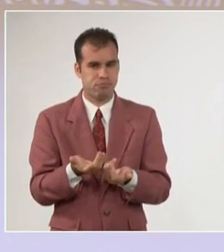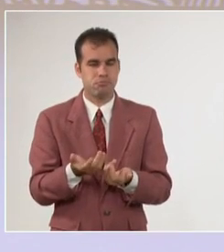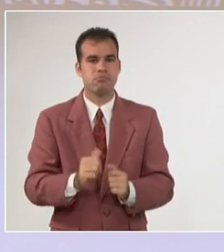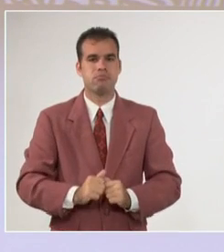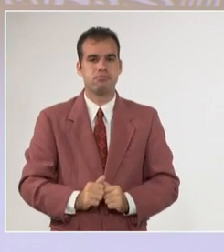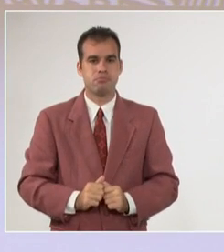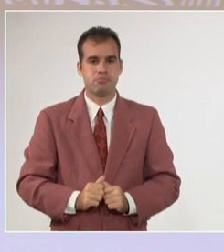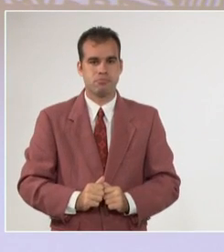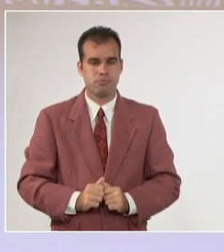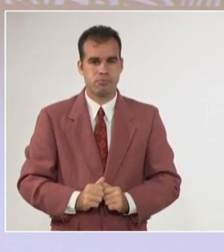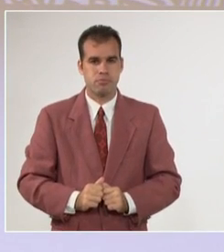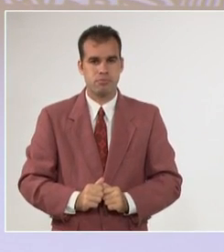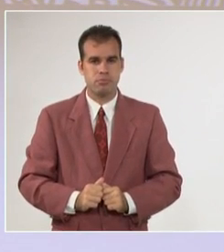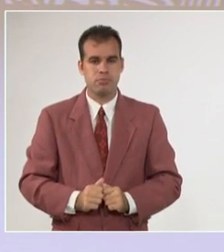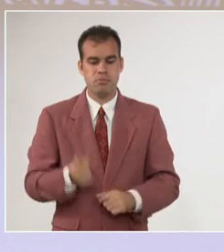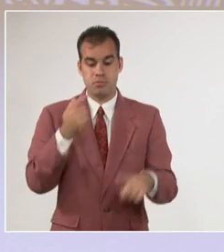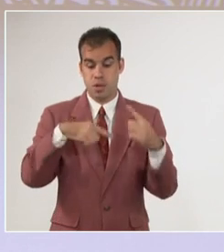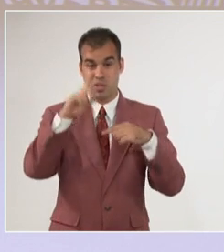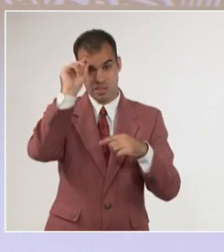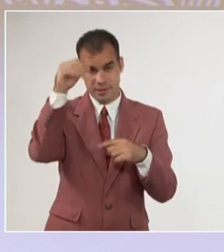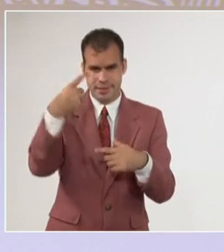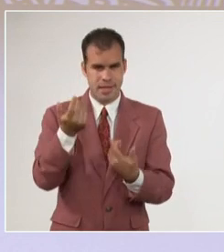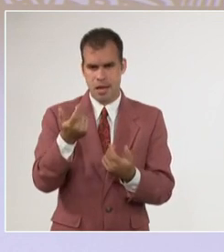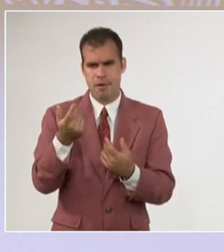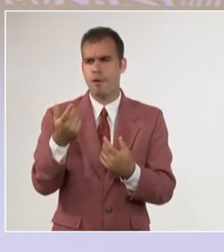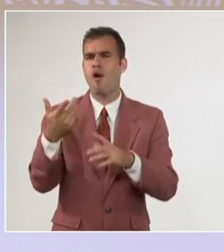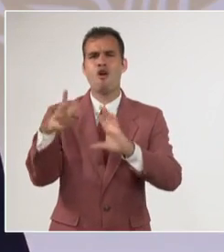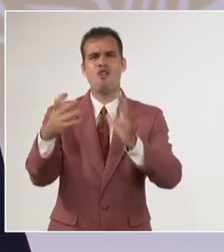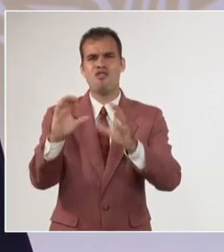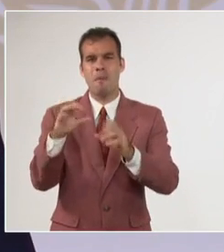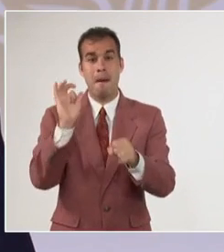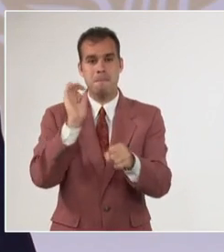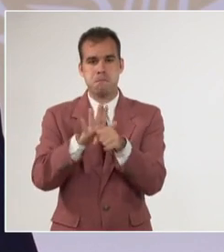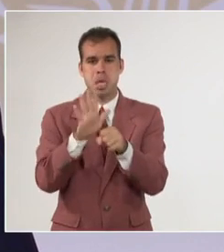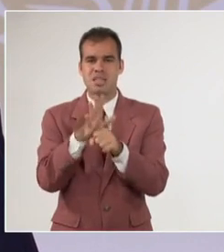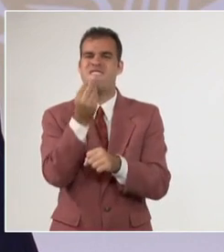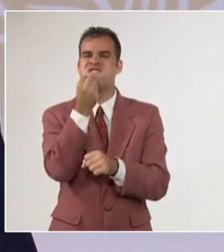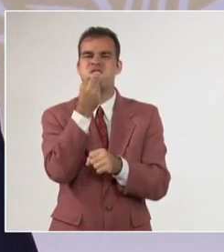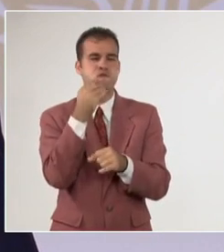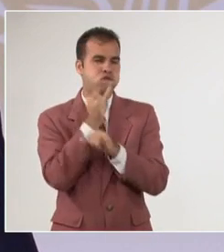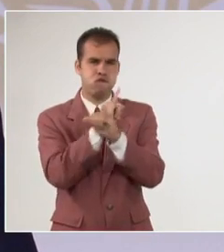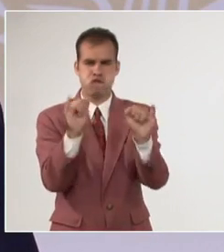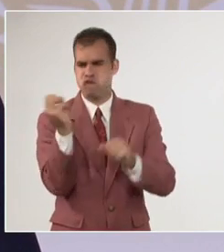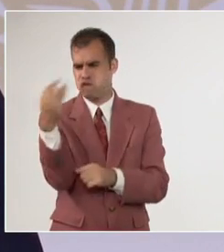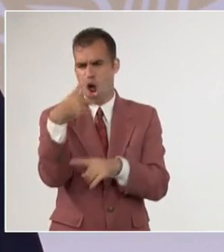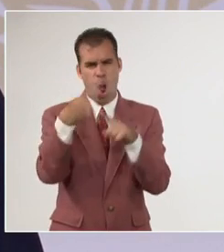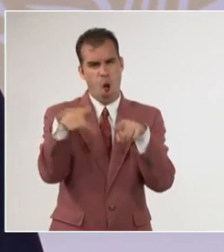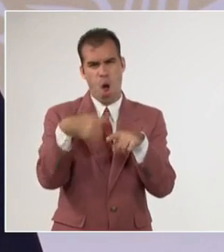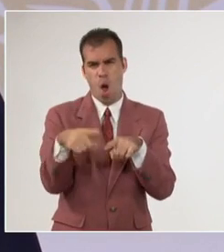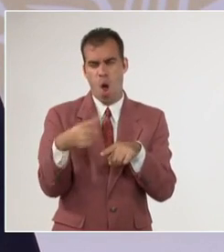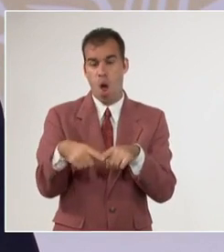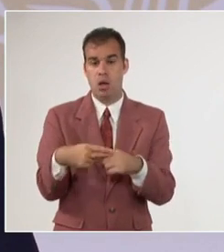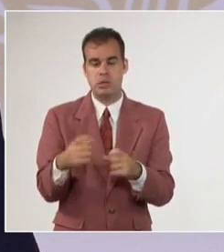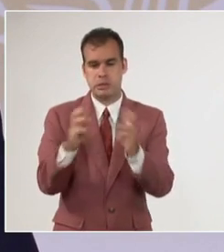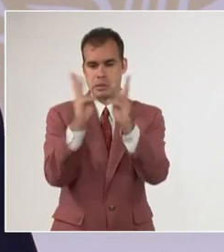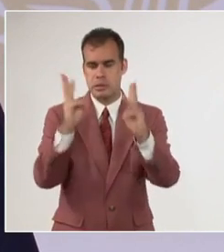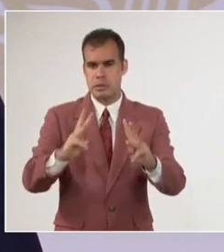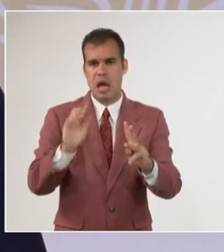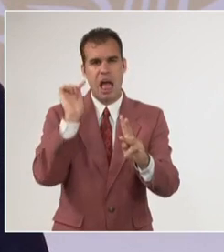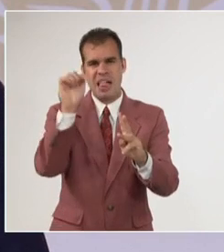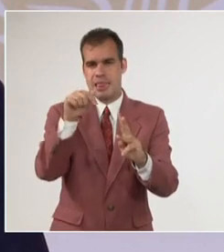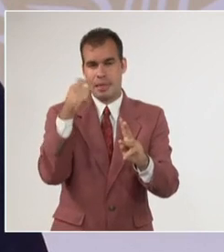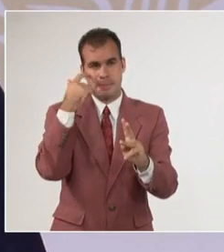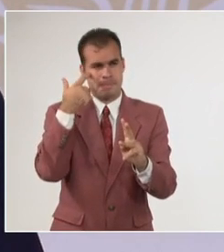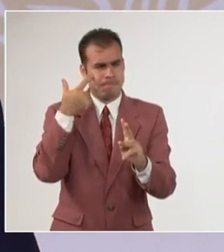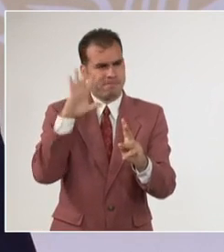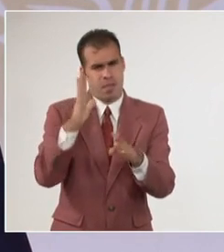paralelamente una agresiva campaña de odio, desinformación, manipulación y mentiras montada sobre las más diversas